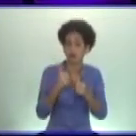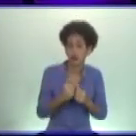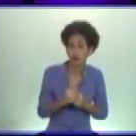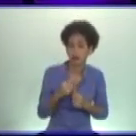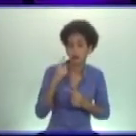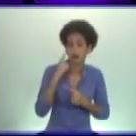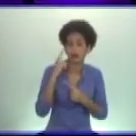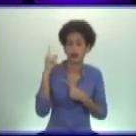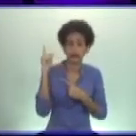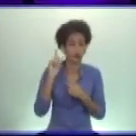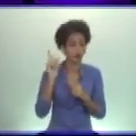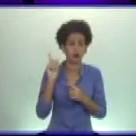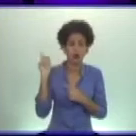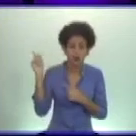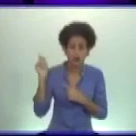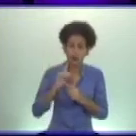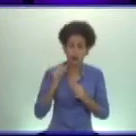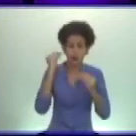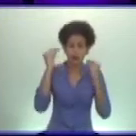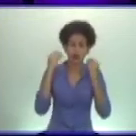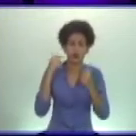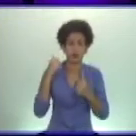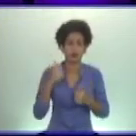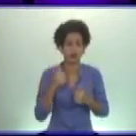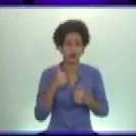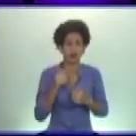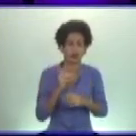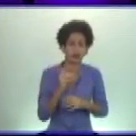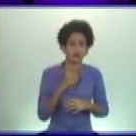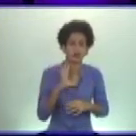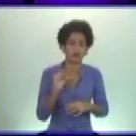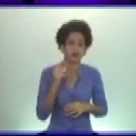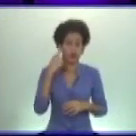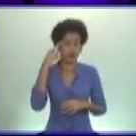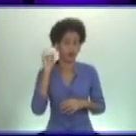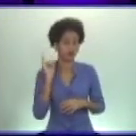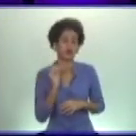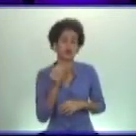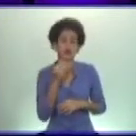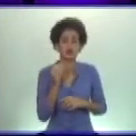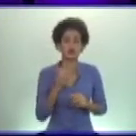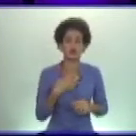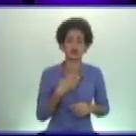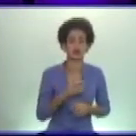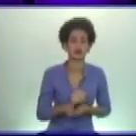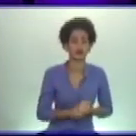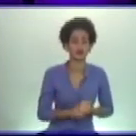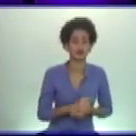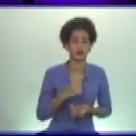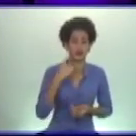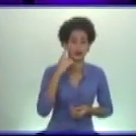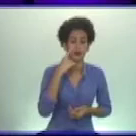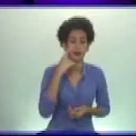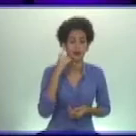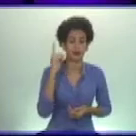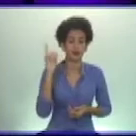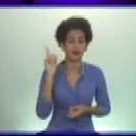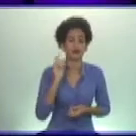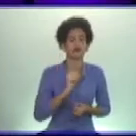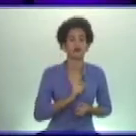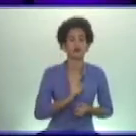inciso, si no lo piensan bien, dicen que sí, que se puede obtener. Sin embargo, en los pares ordenados nos damos cuenta que las imágenes todas son